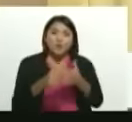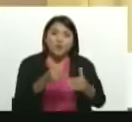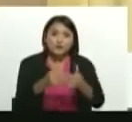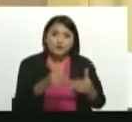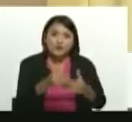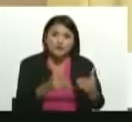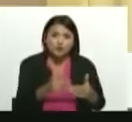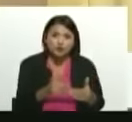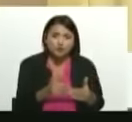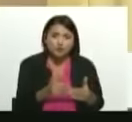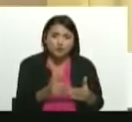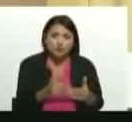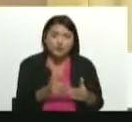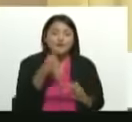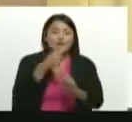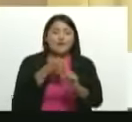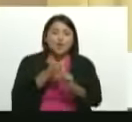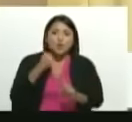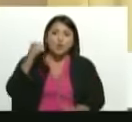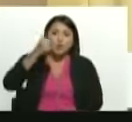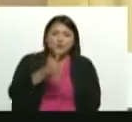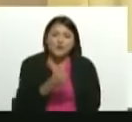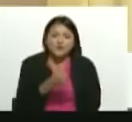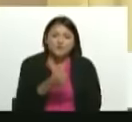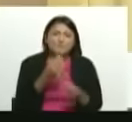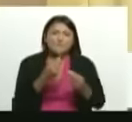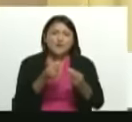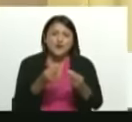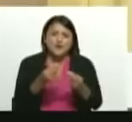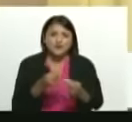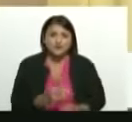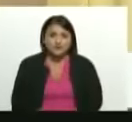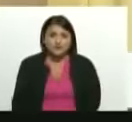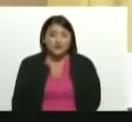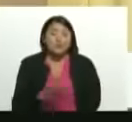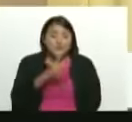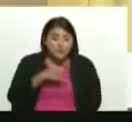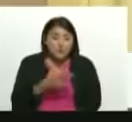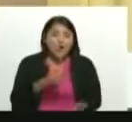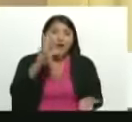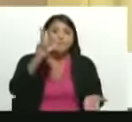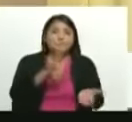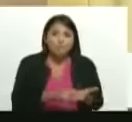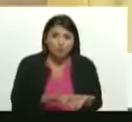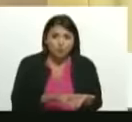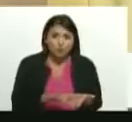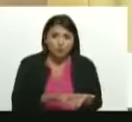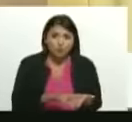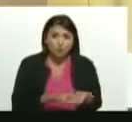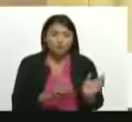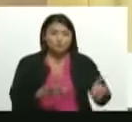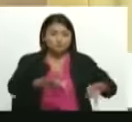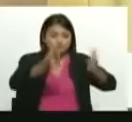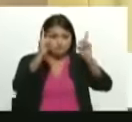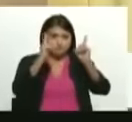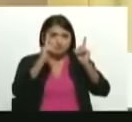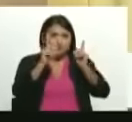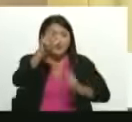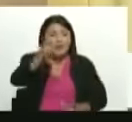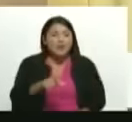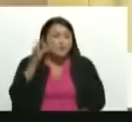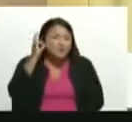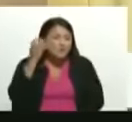diciendo, de lucha por su validación, su habilitación como